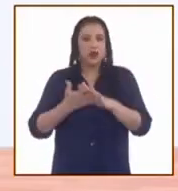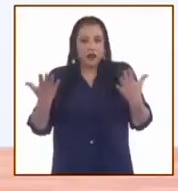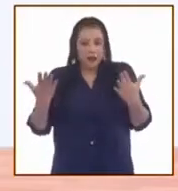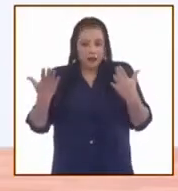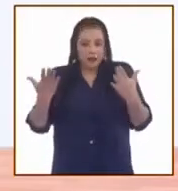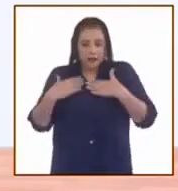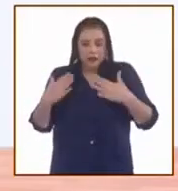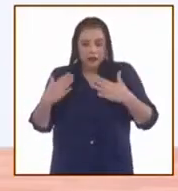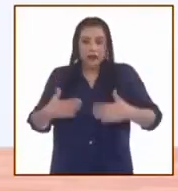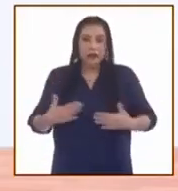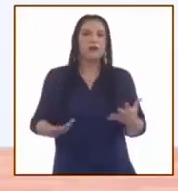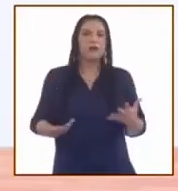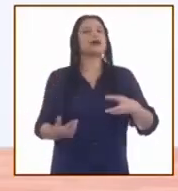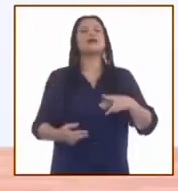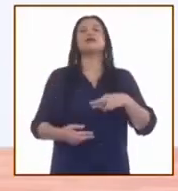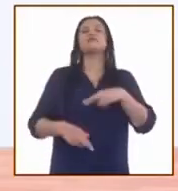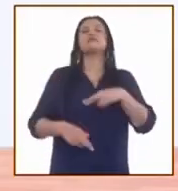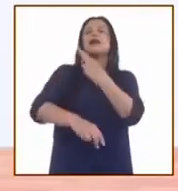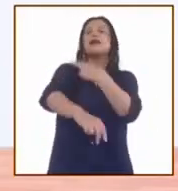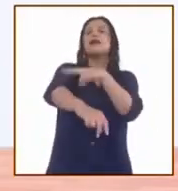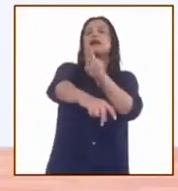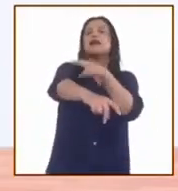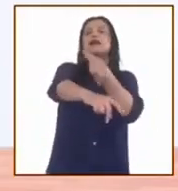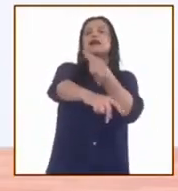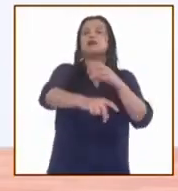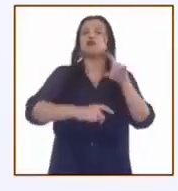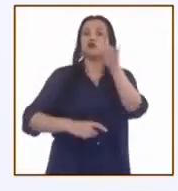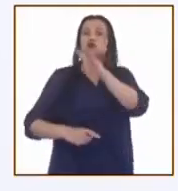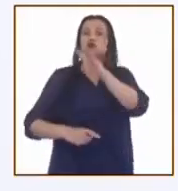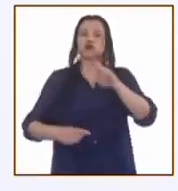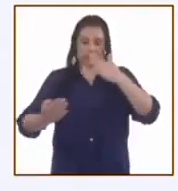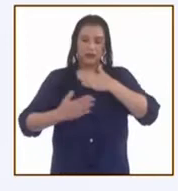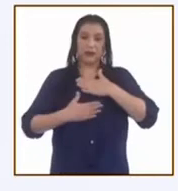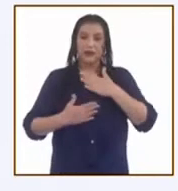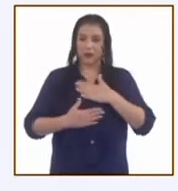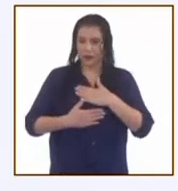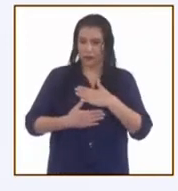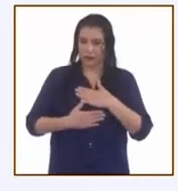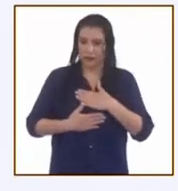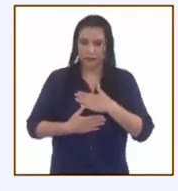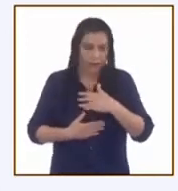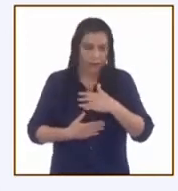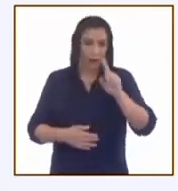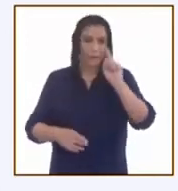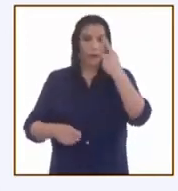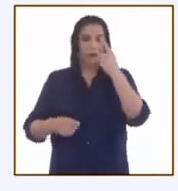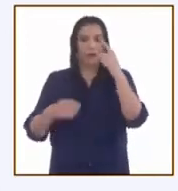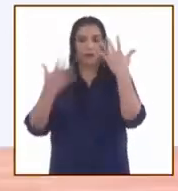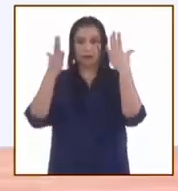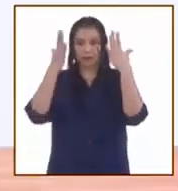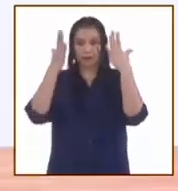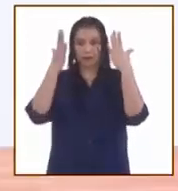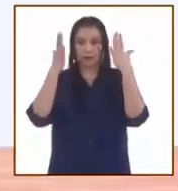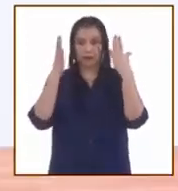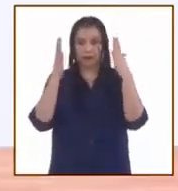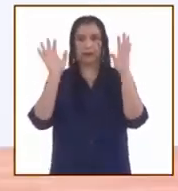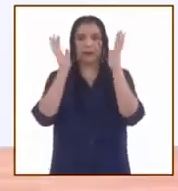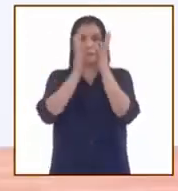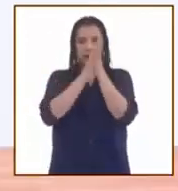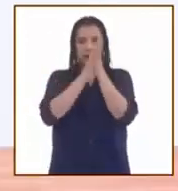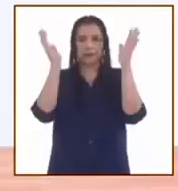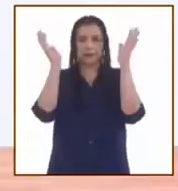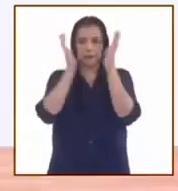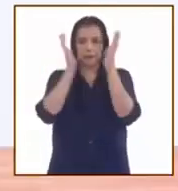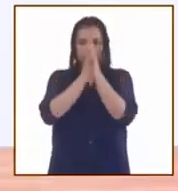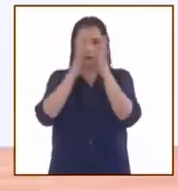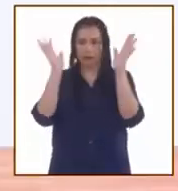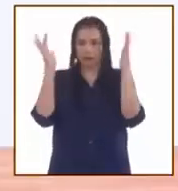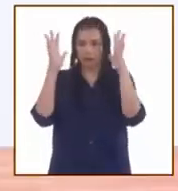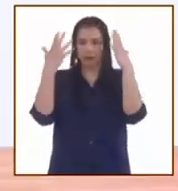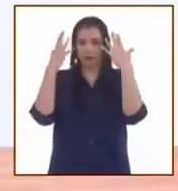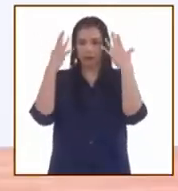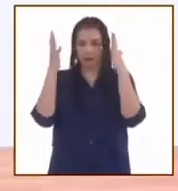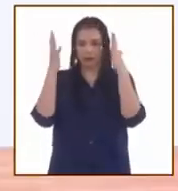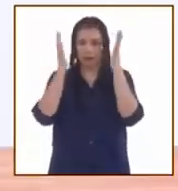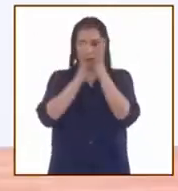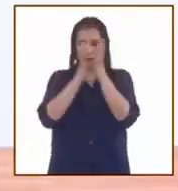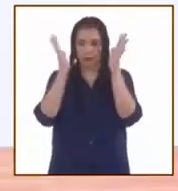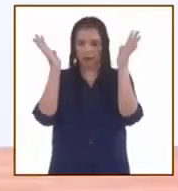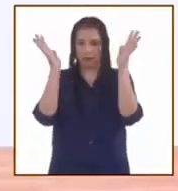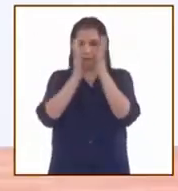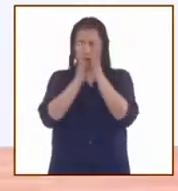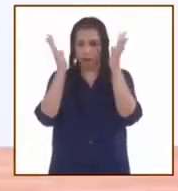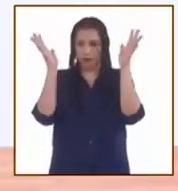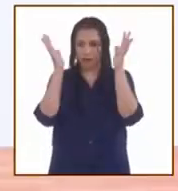cosas creando ritmos a través de nuestro cuerpo. Primero, las palmas. Palmas abiertas. Muy